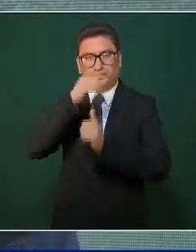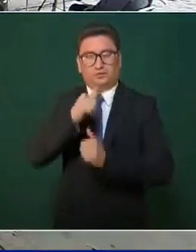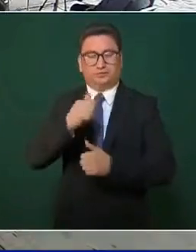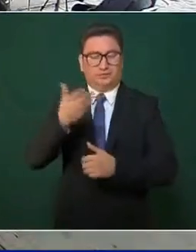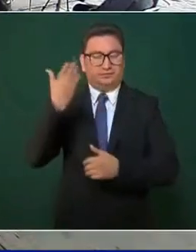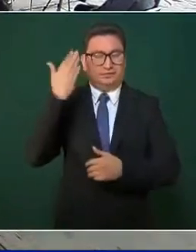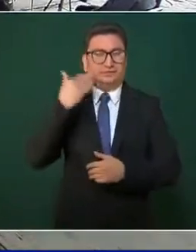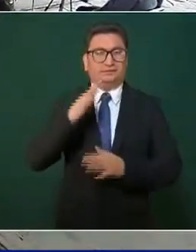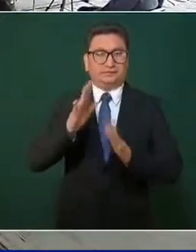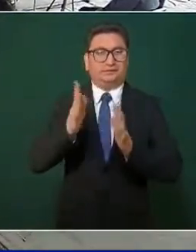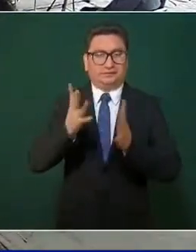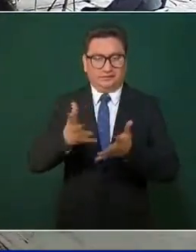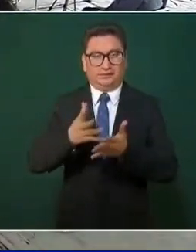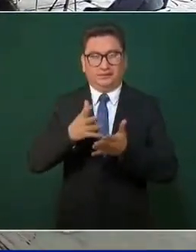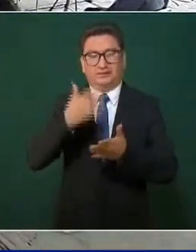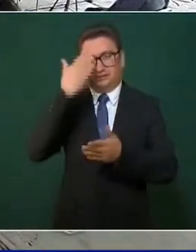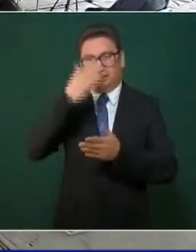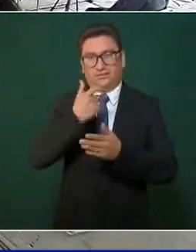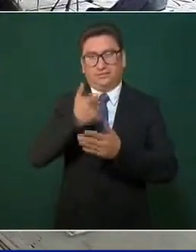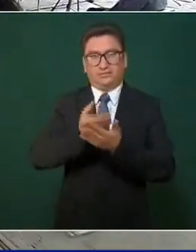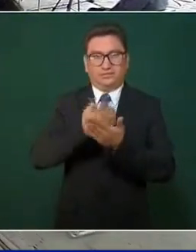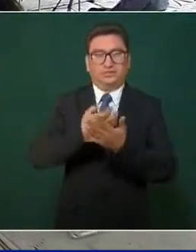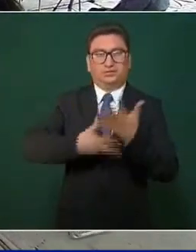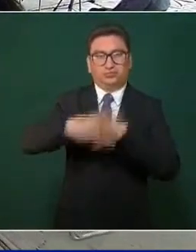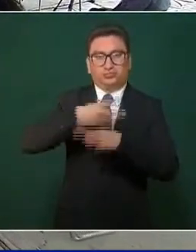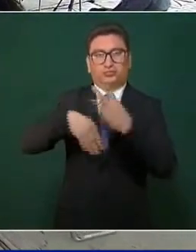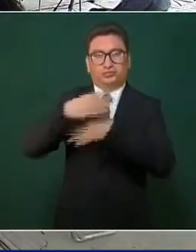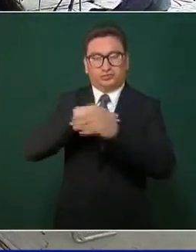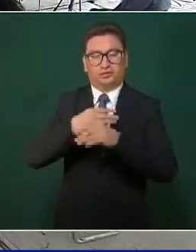excepcional, el tratado económico comercial.